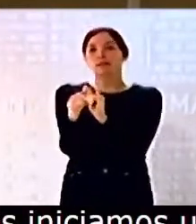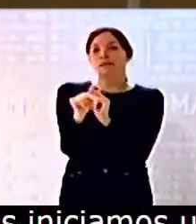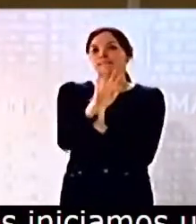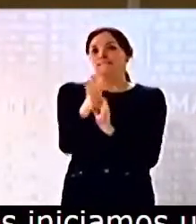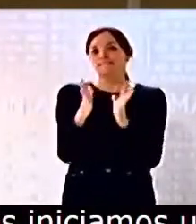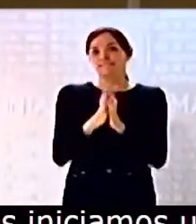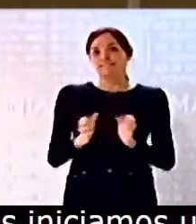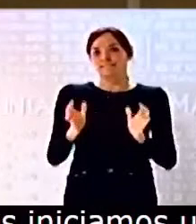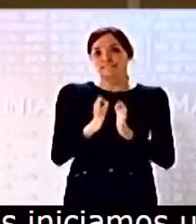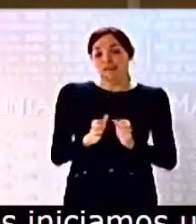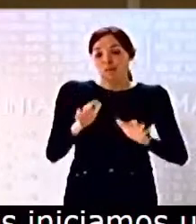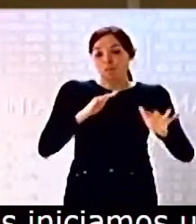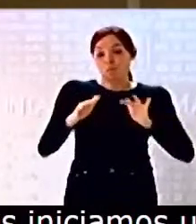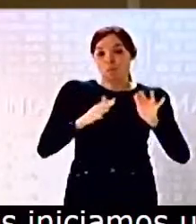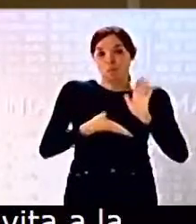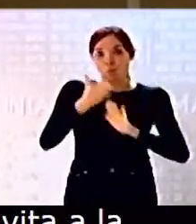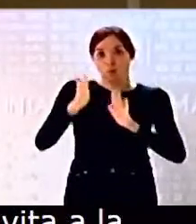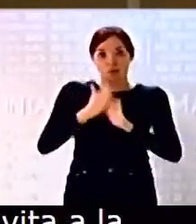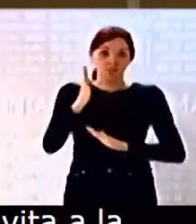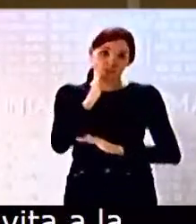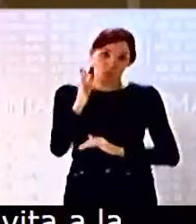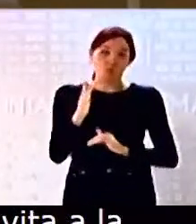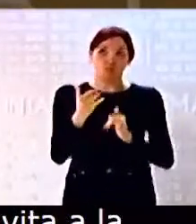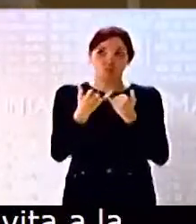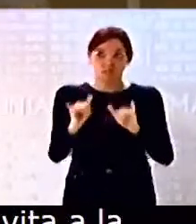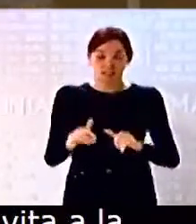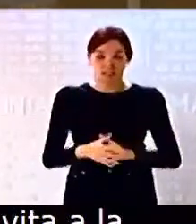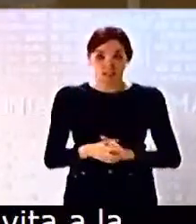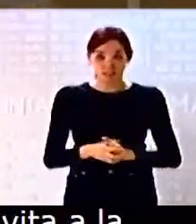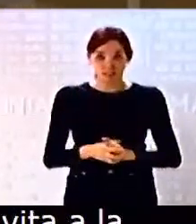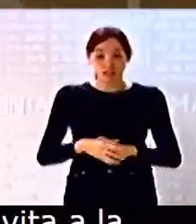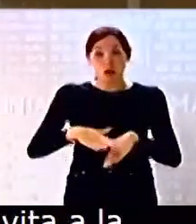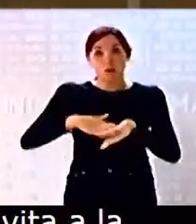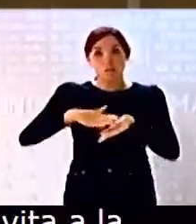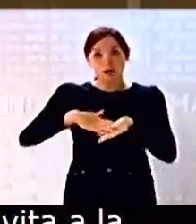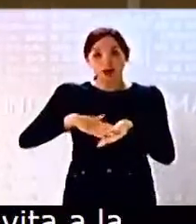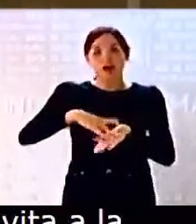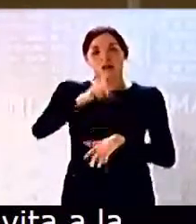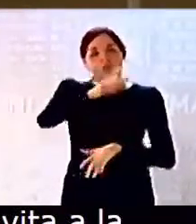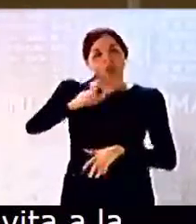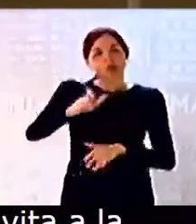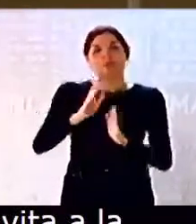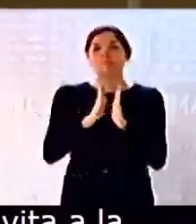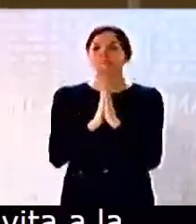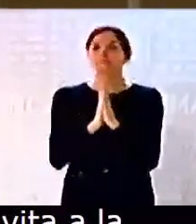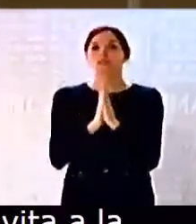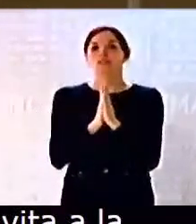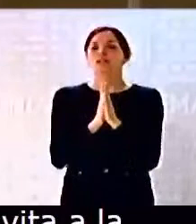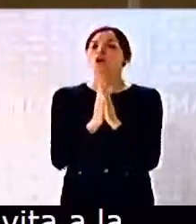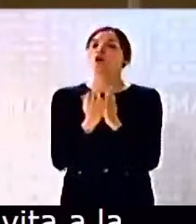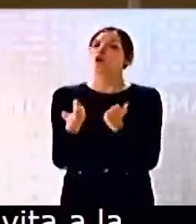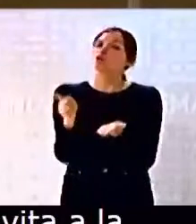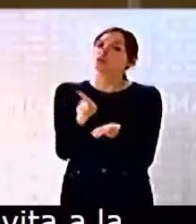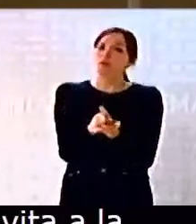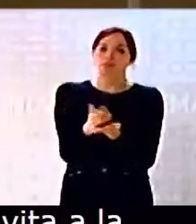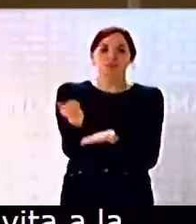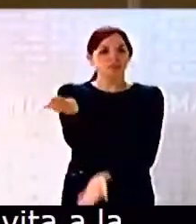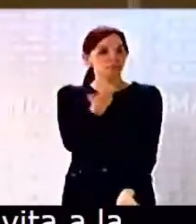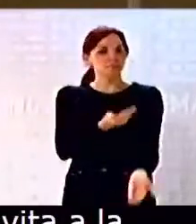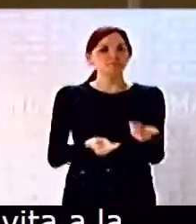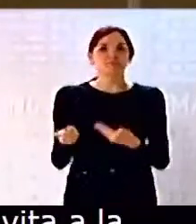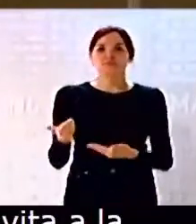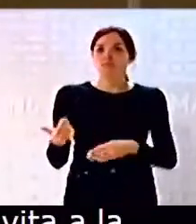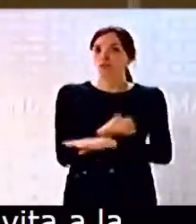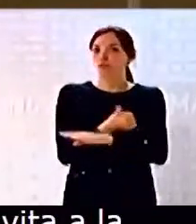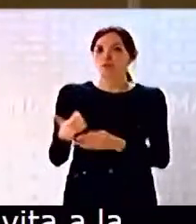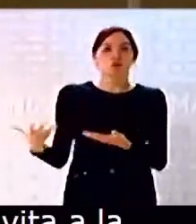a la movilidad por ser festivo y para los que solicito nuevamente la colaboración de todos los